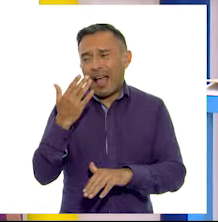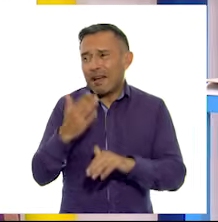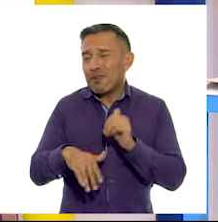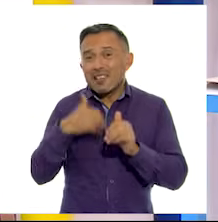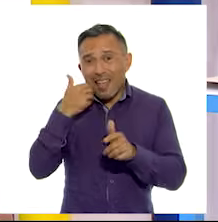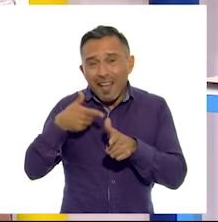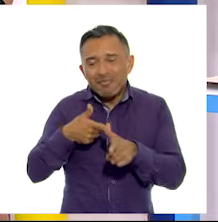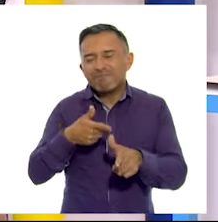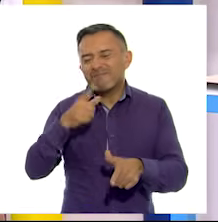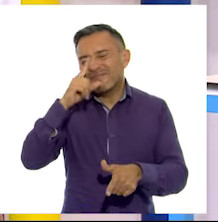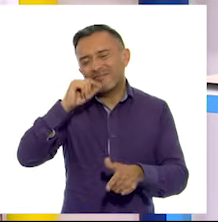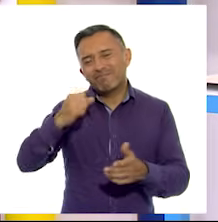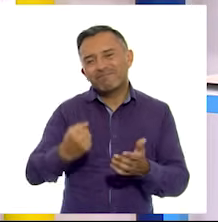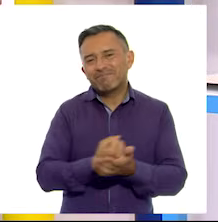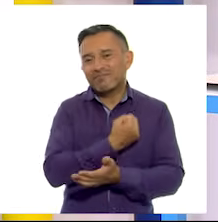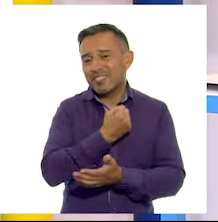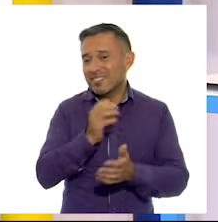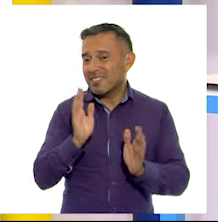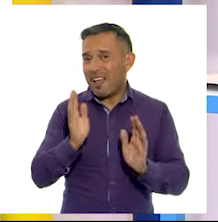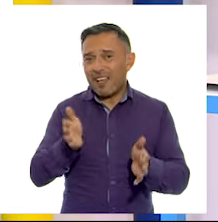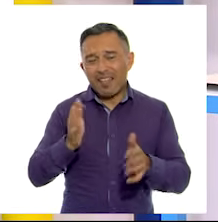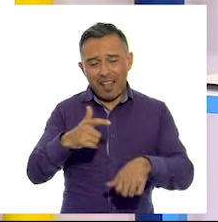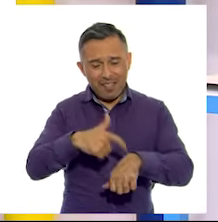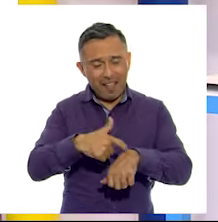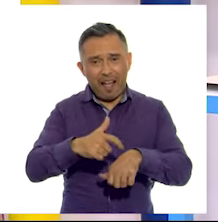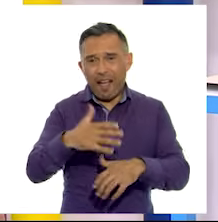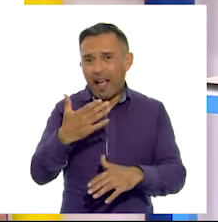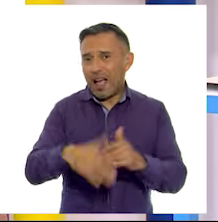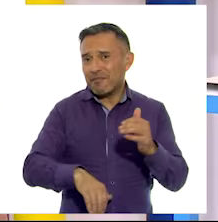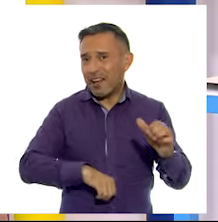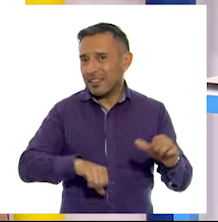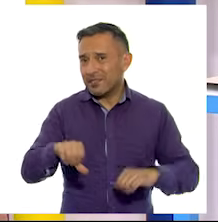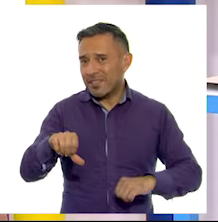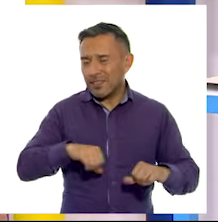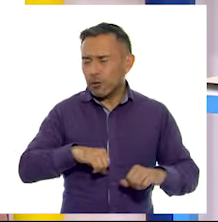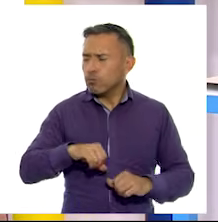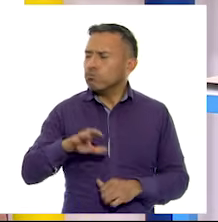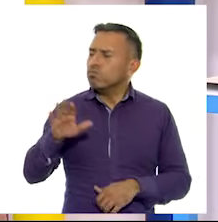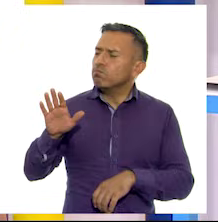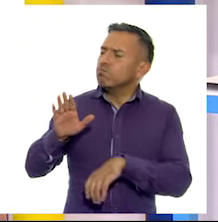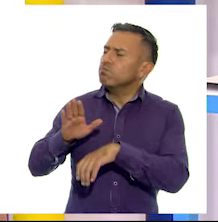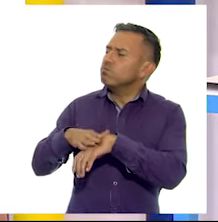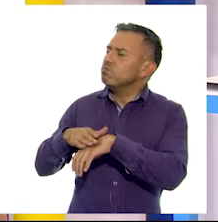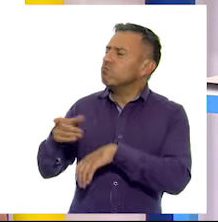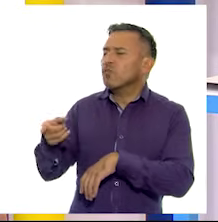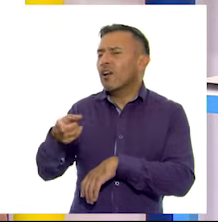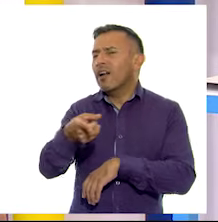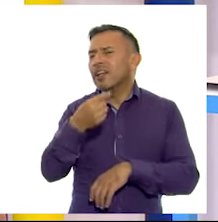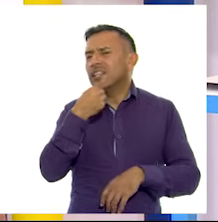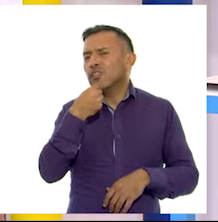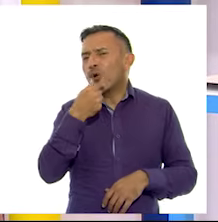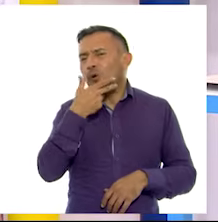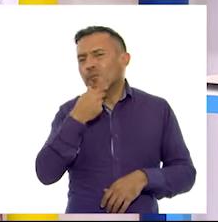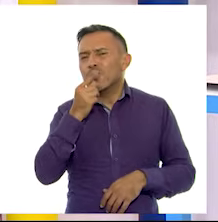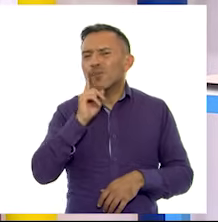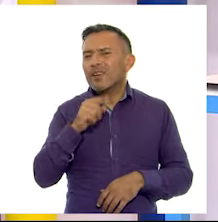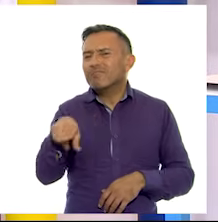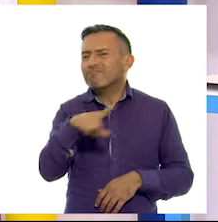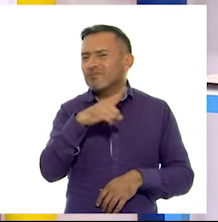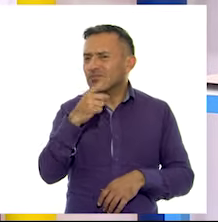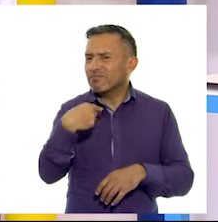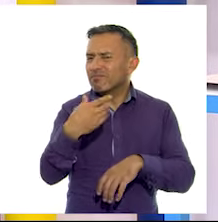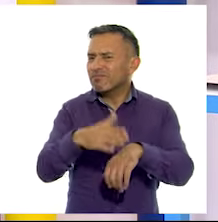Ya casi tenemos que ir acabando nuestra actividad. Pero, ¿qué les recomendarías a los niños y las niñas para que pudieran